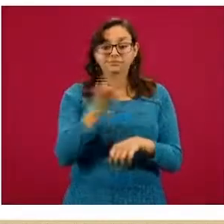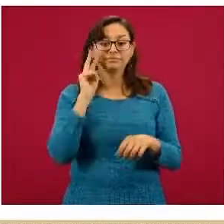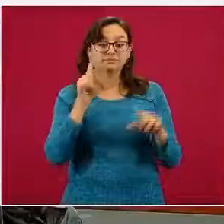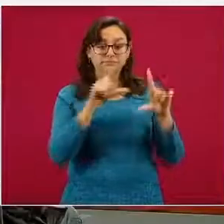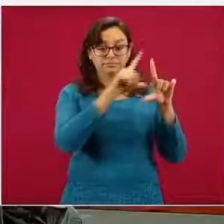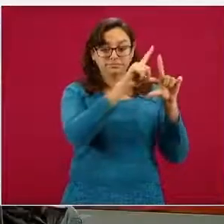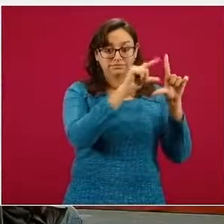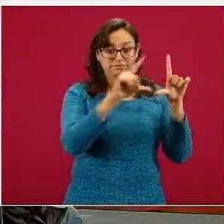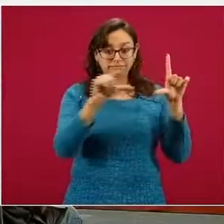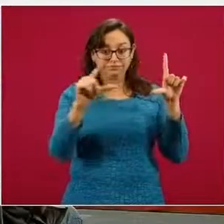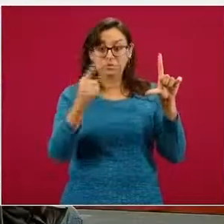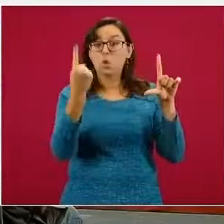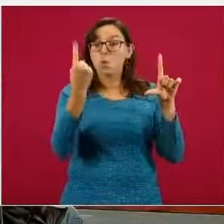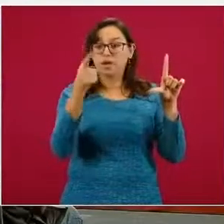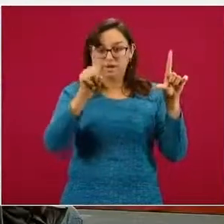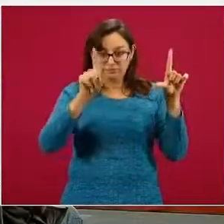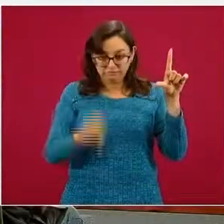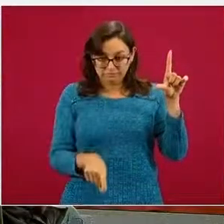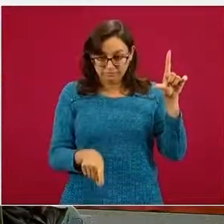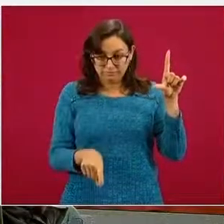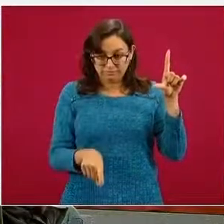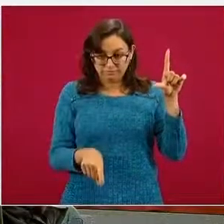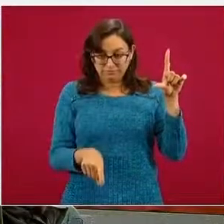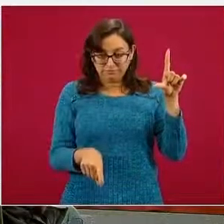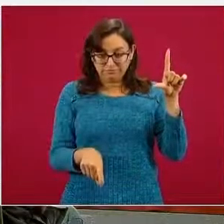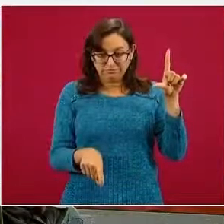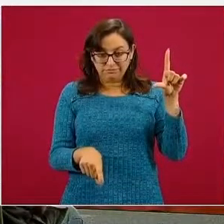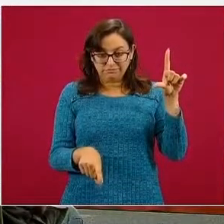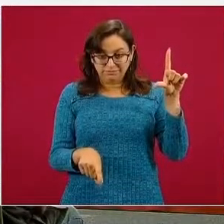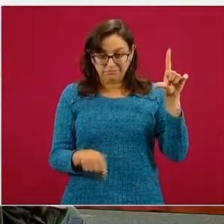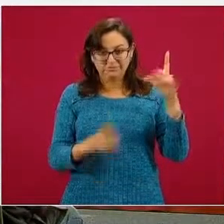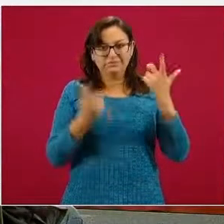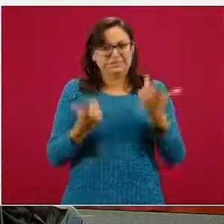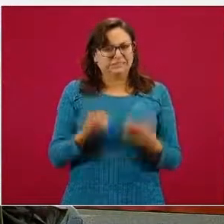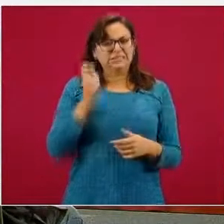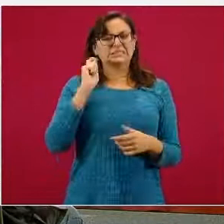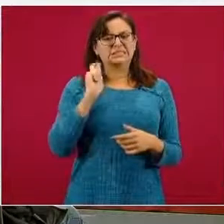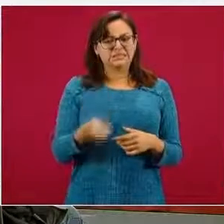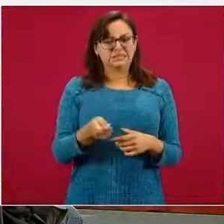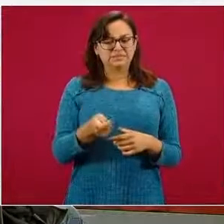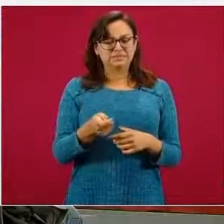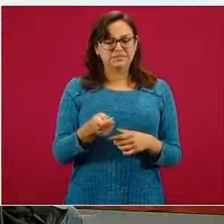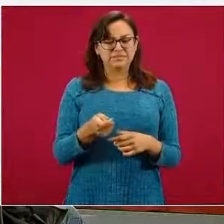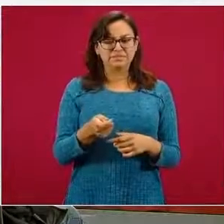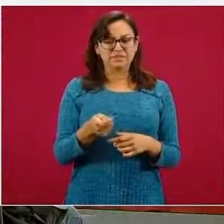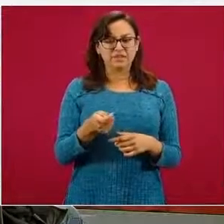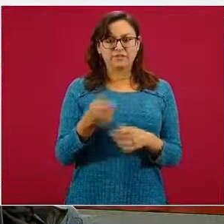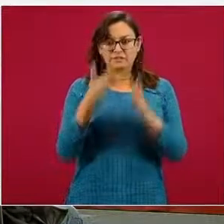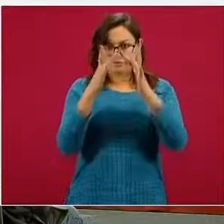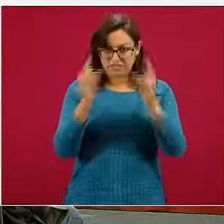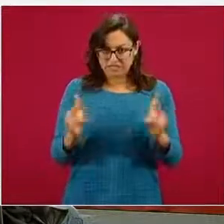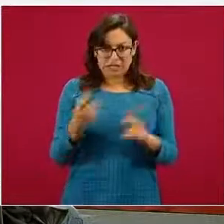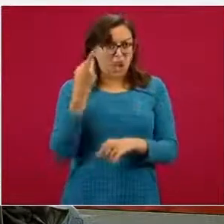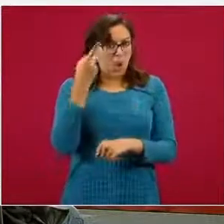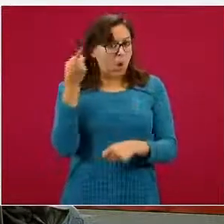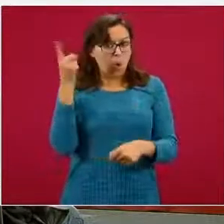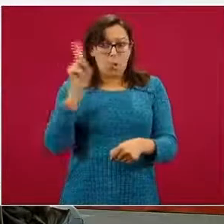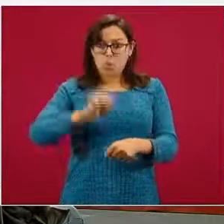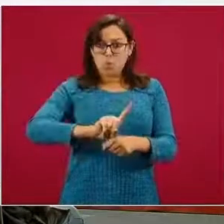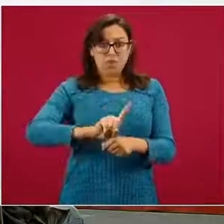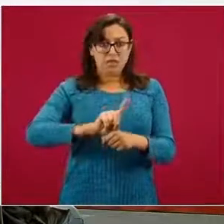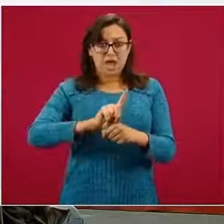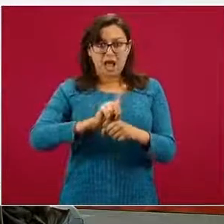podemos notar una barra del 0 hacia abajo. Entonces esto no quiere decir que en su momento Francia